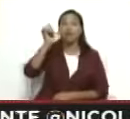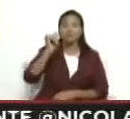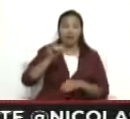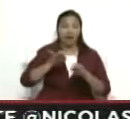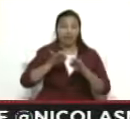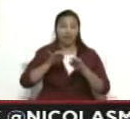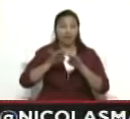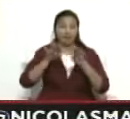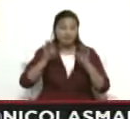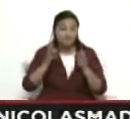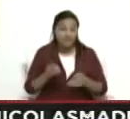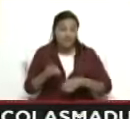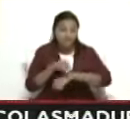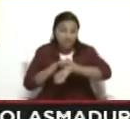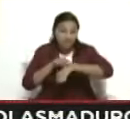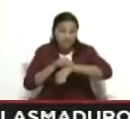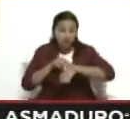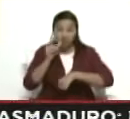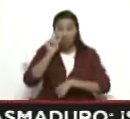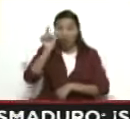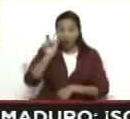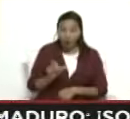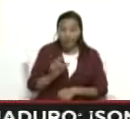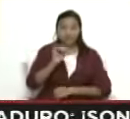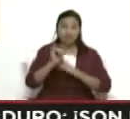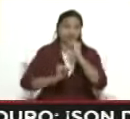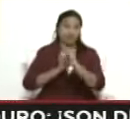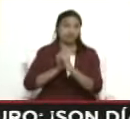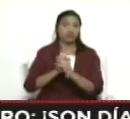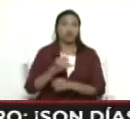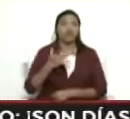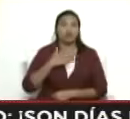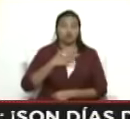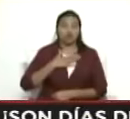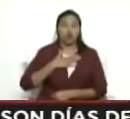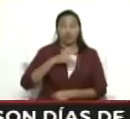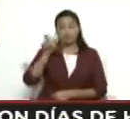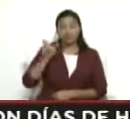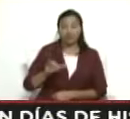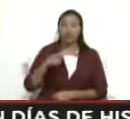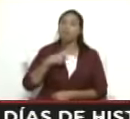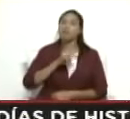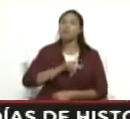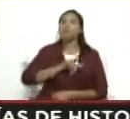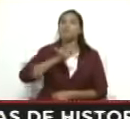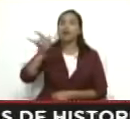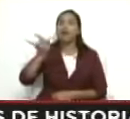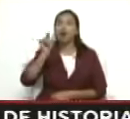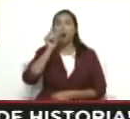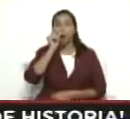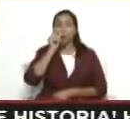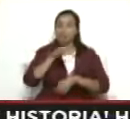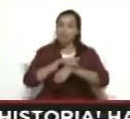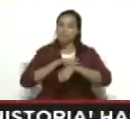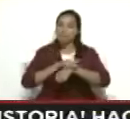Justicia y le decía que yo venía de viaje. Inmediatamente el ministro de Interior y Justicia